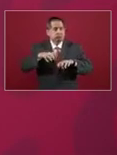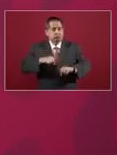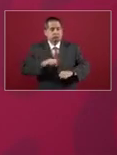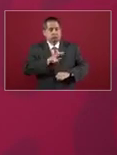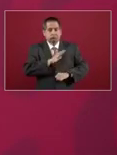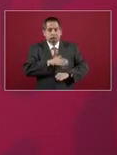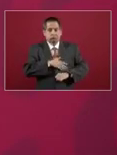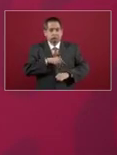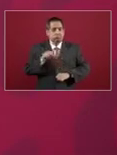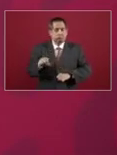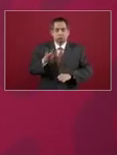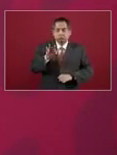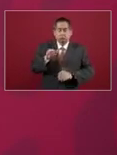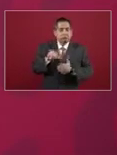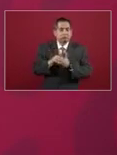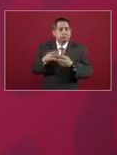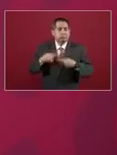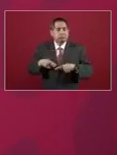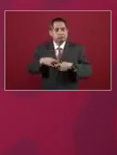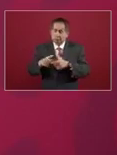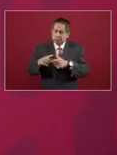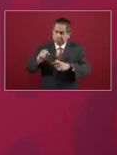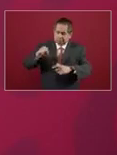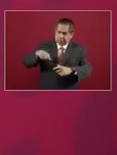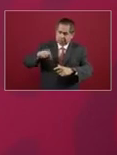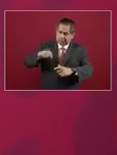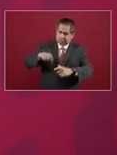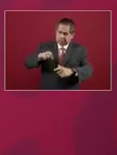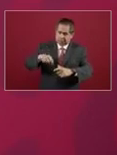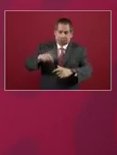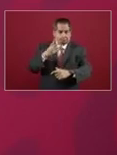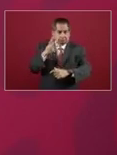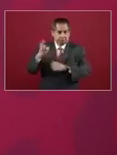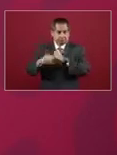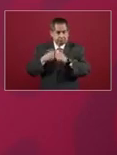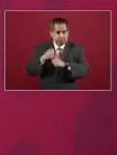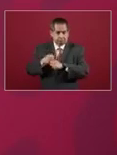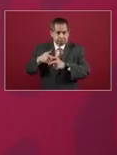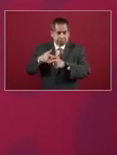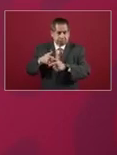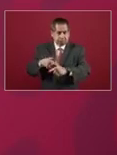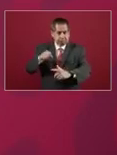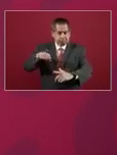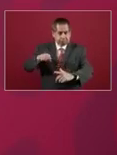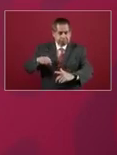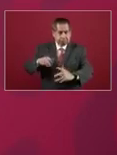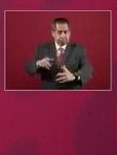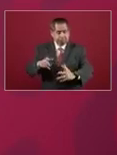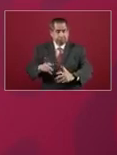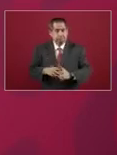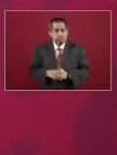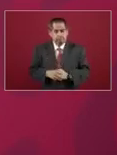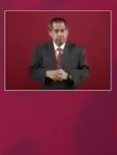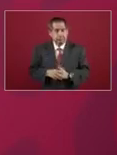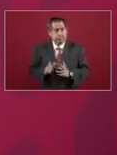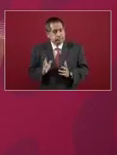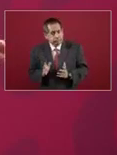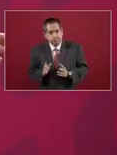de 40 mil habitantes, en 300 años. Bueno, una